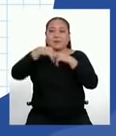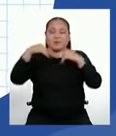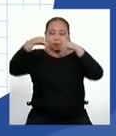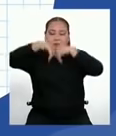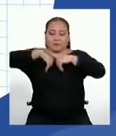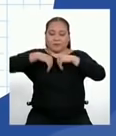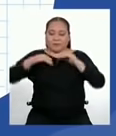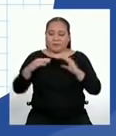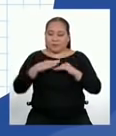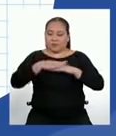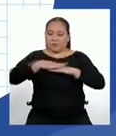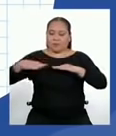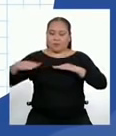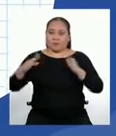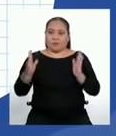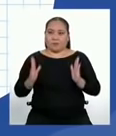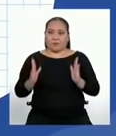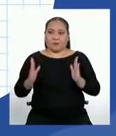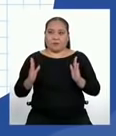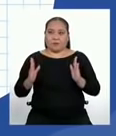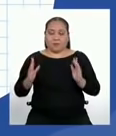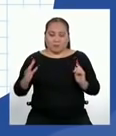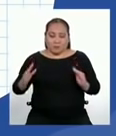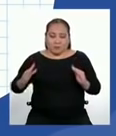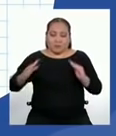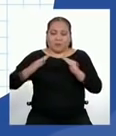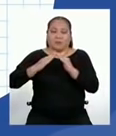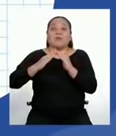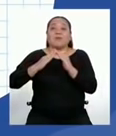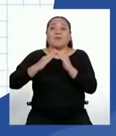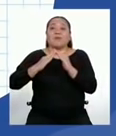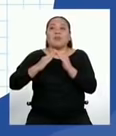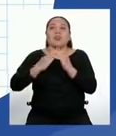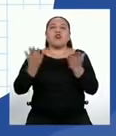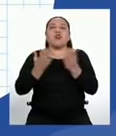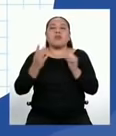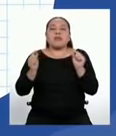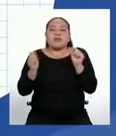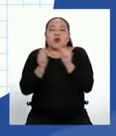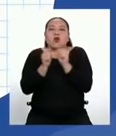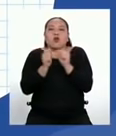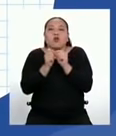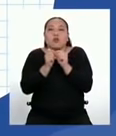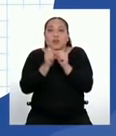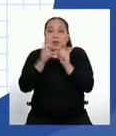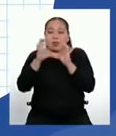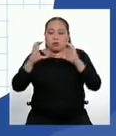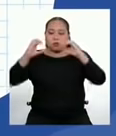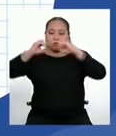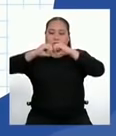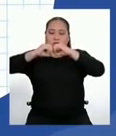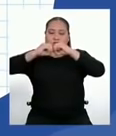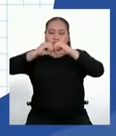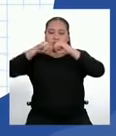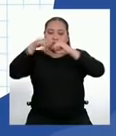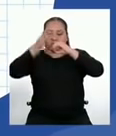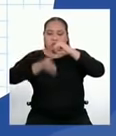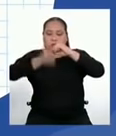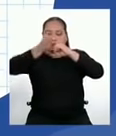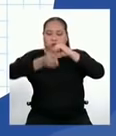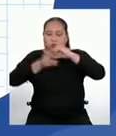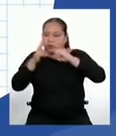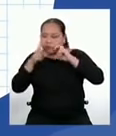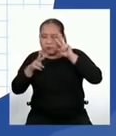los 2 segmentos de longitud 5 centímetros al punto M, donde se intersectan las 2 circunferencias. Observamos que los